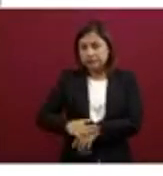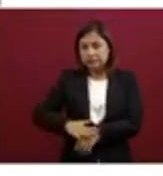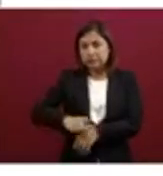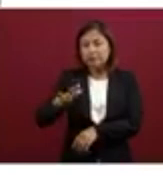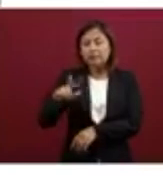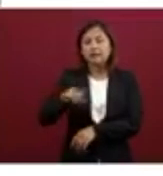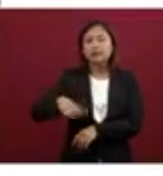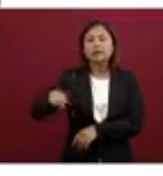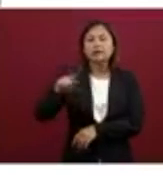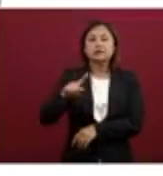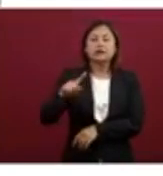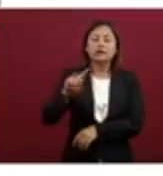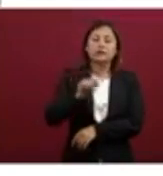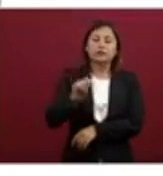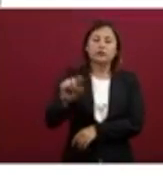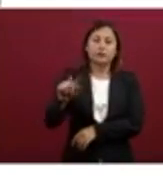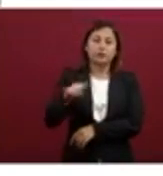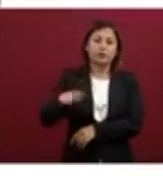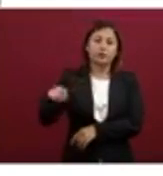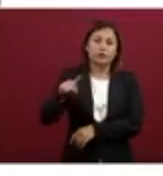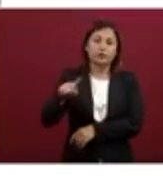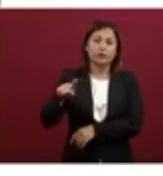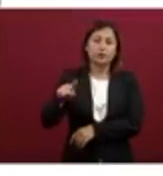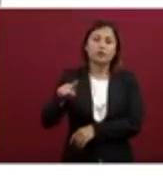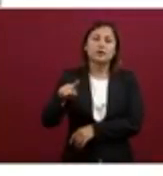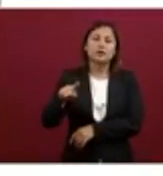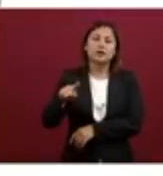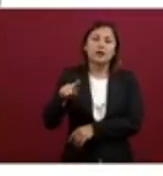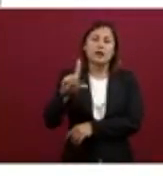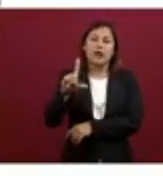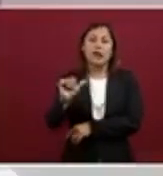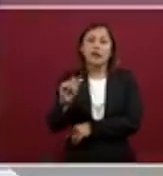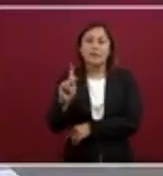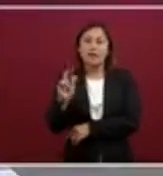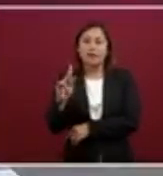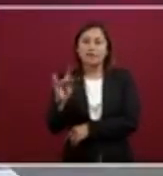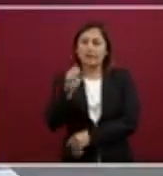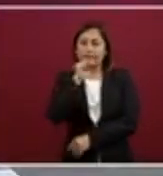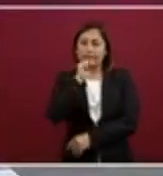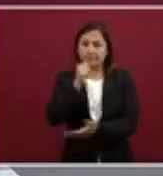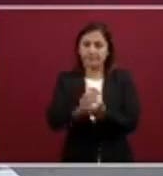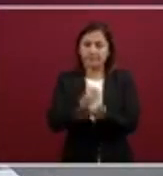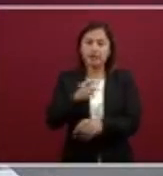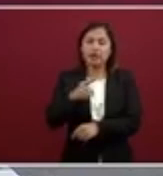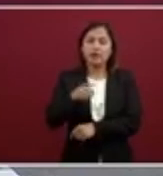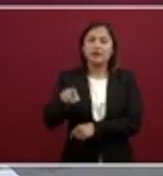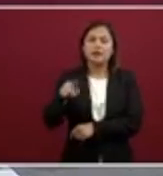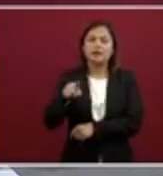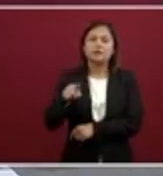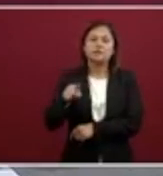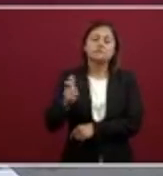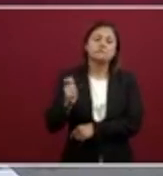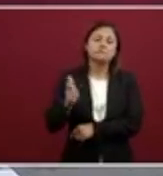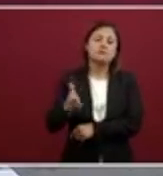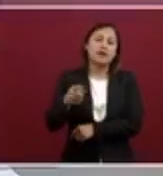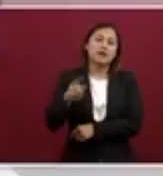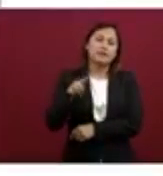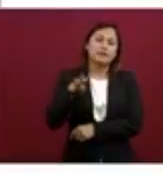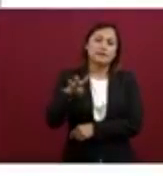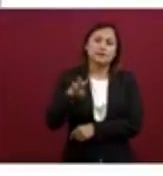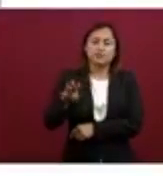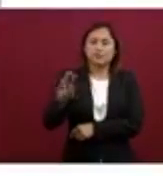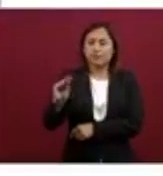Torreón, Coahuila, Servicios Gasolineros La Partida, con un precio de 19.90 al público y